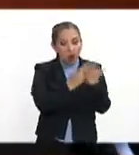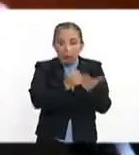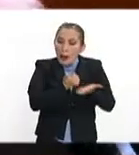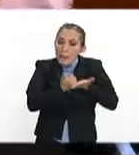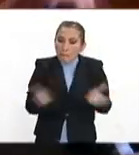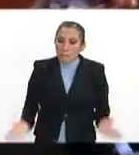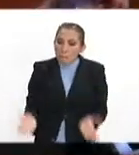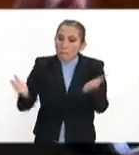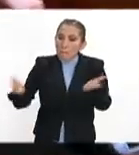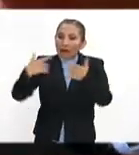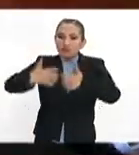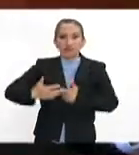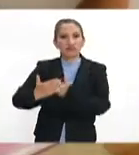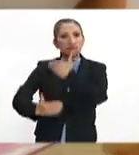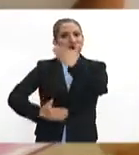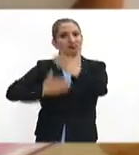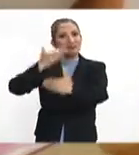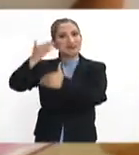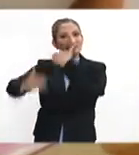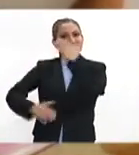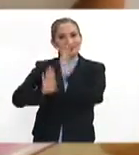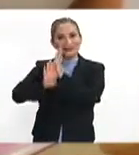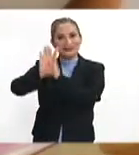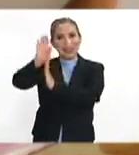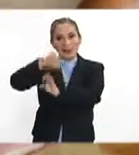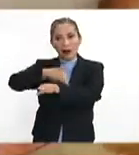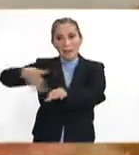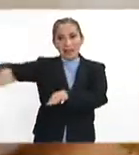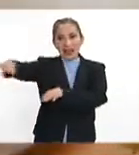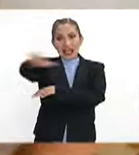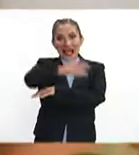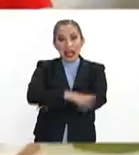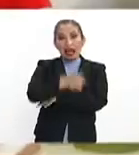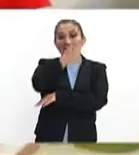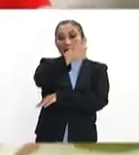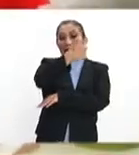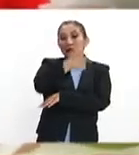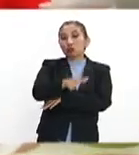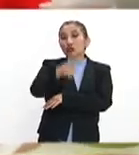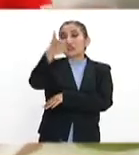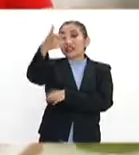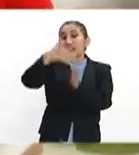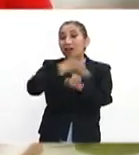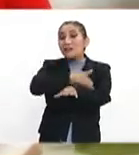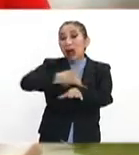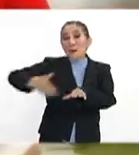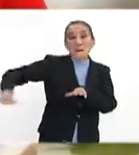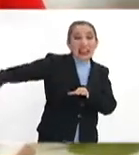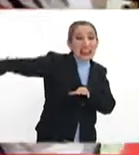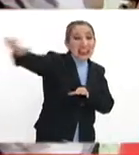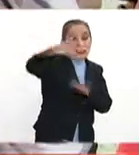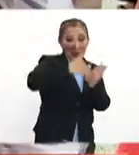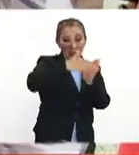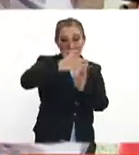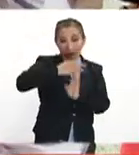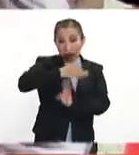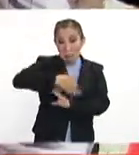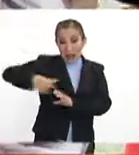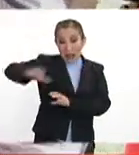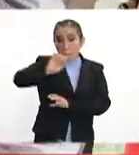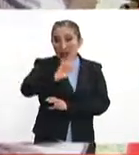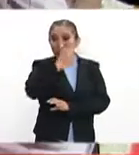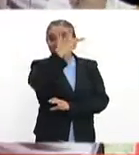desarrollo, motores económicos, y que estas familias prosperas, son 6.7 millones de familias en el país, casi